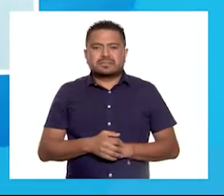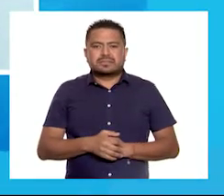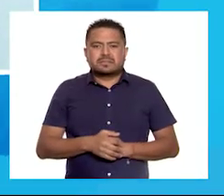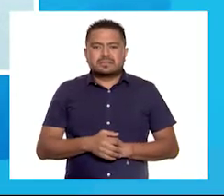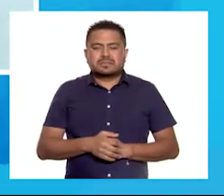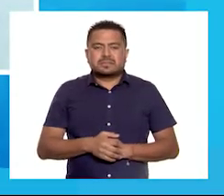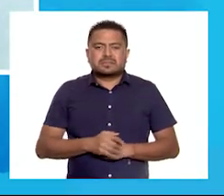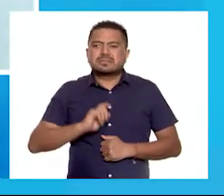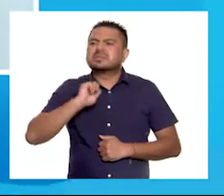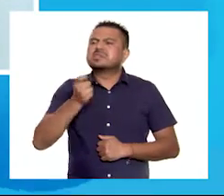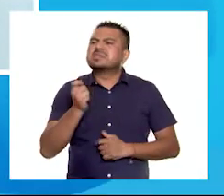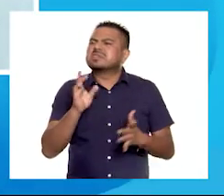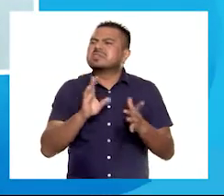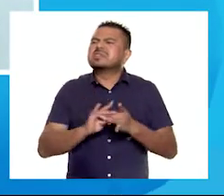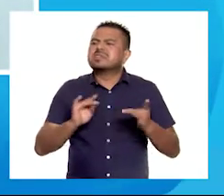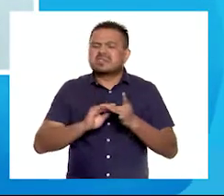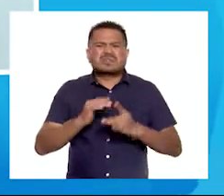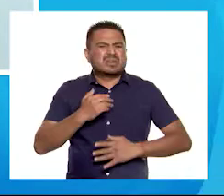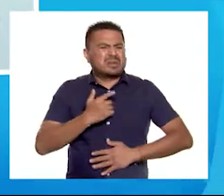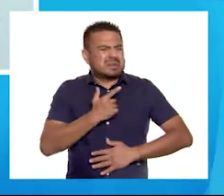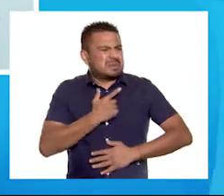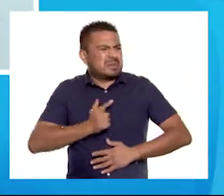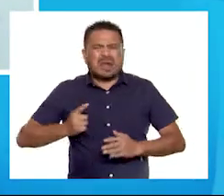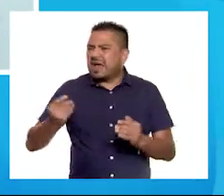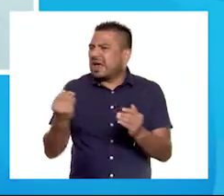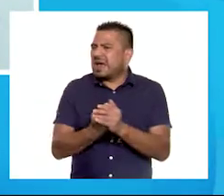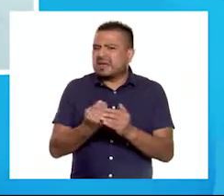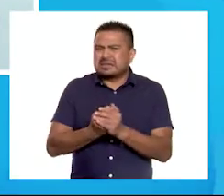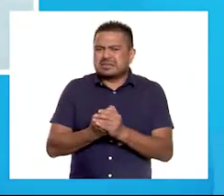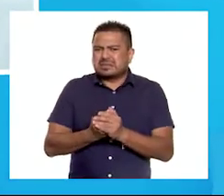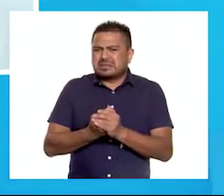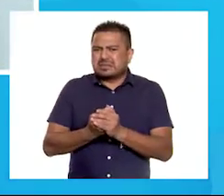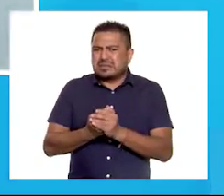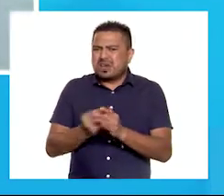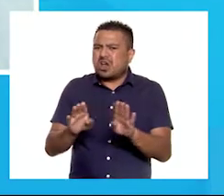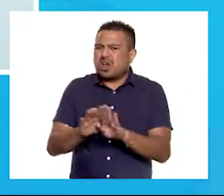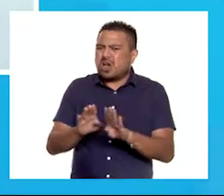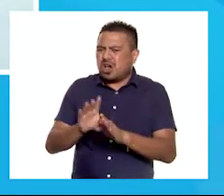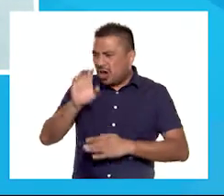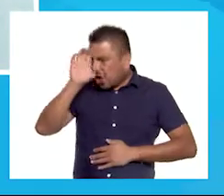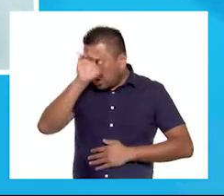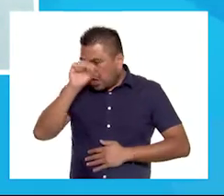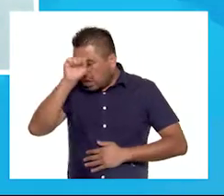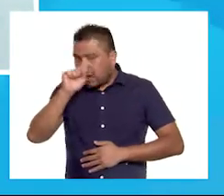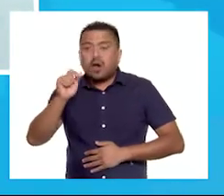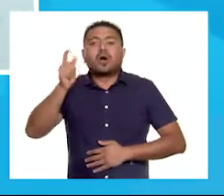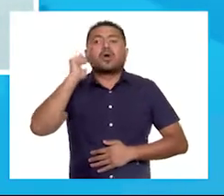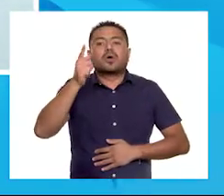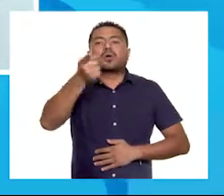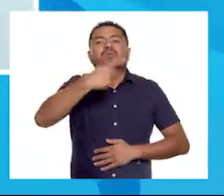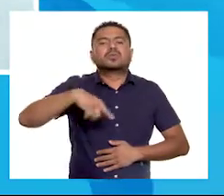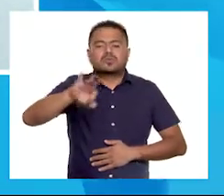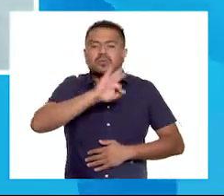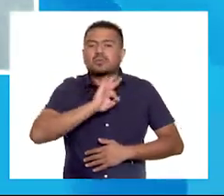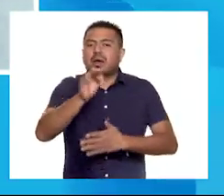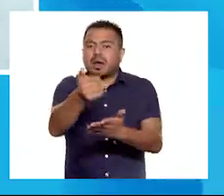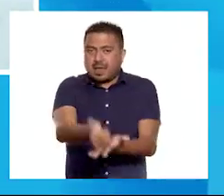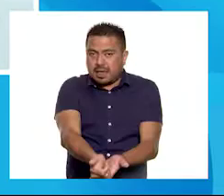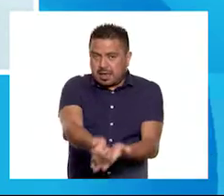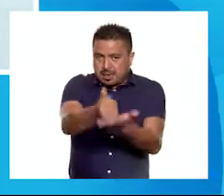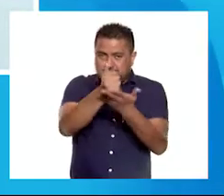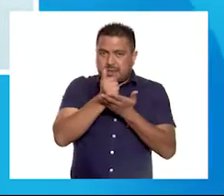Lo que hubiera dicho era que no me gustaba esa clase de bromas. Espero que ustedes me puedan